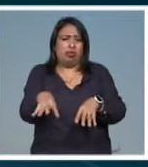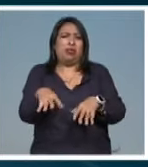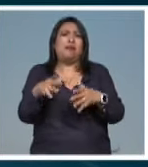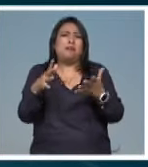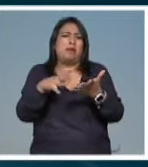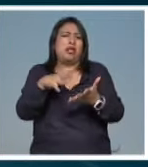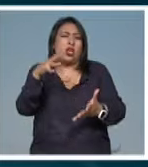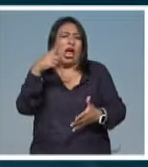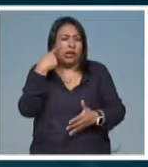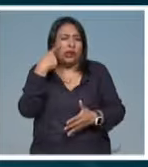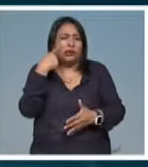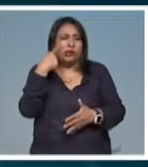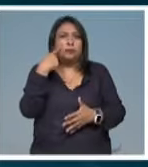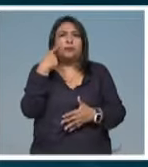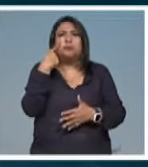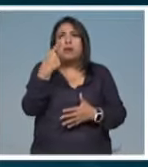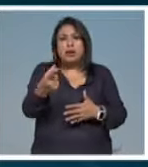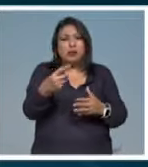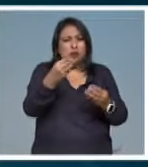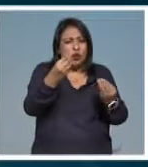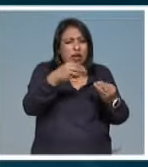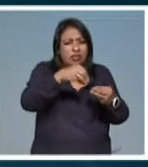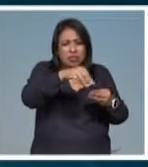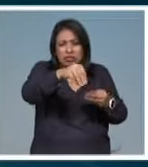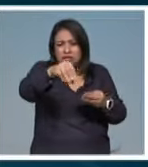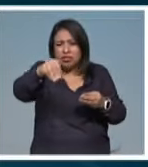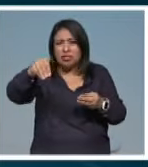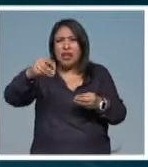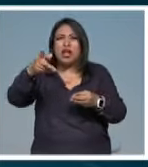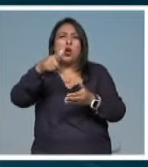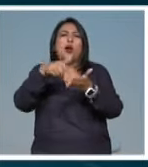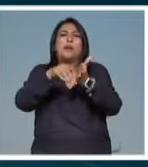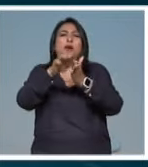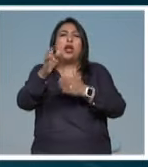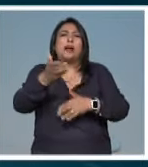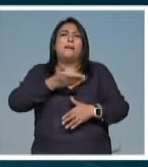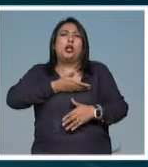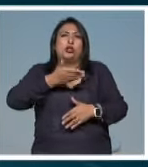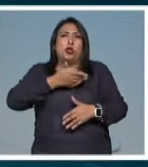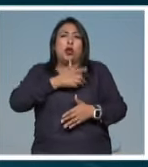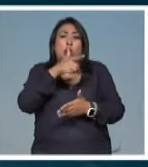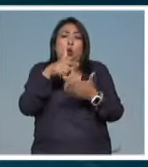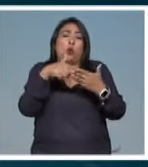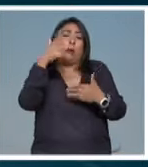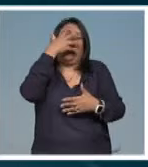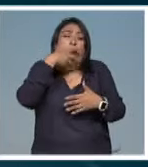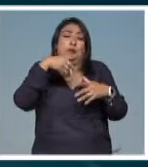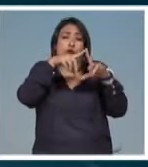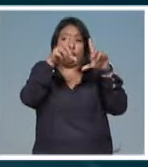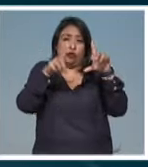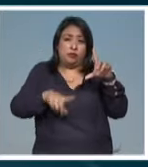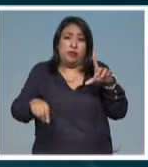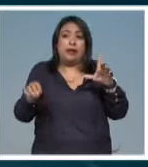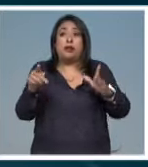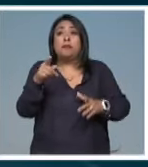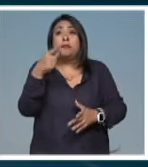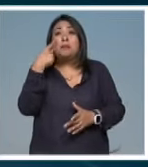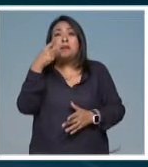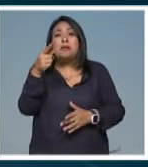la mayoría de las veces y vemos tapizadas las calles del centro histórico, una de las zonas más bellas de nuestro país,